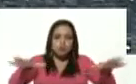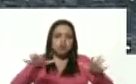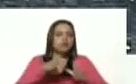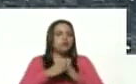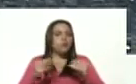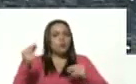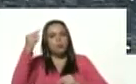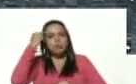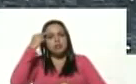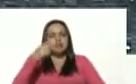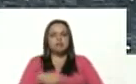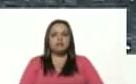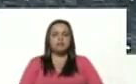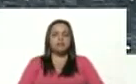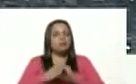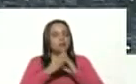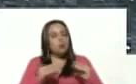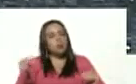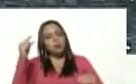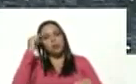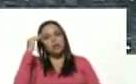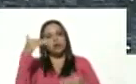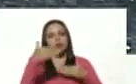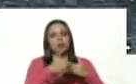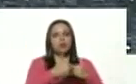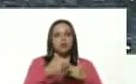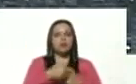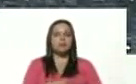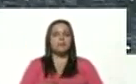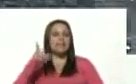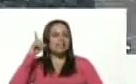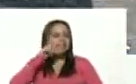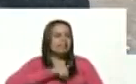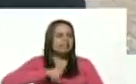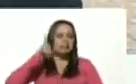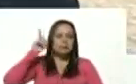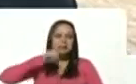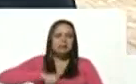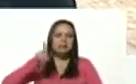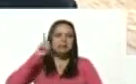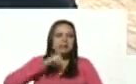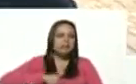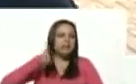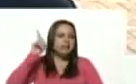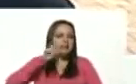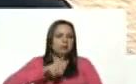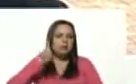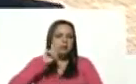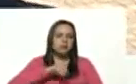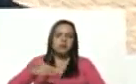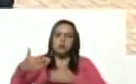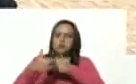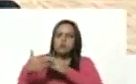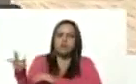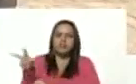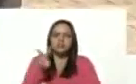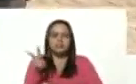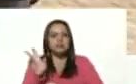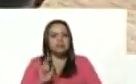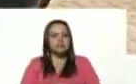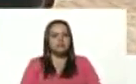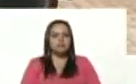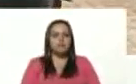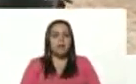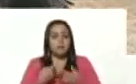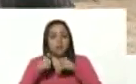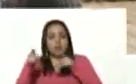días. Todos los días. Veneno, veneno, veneno, mentiras, mentiras. Pero